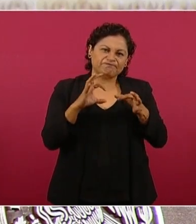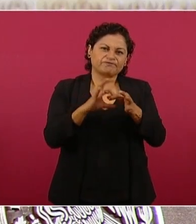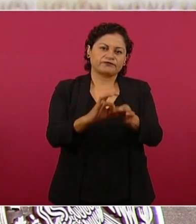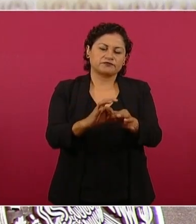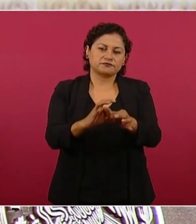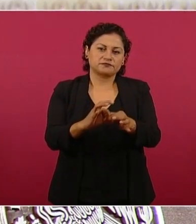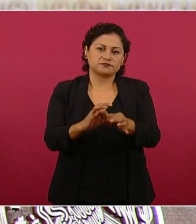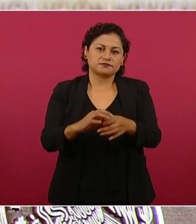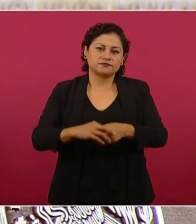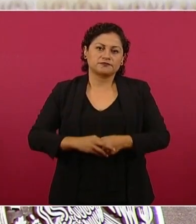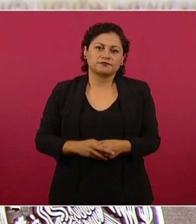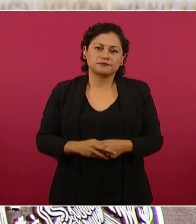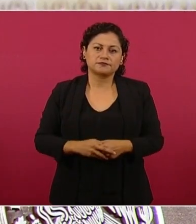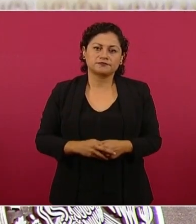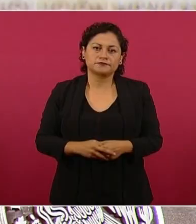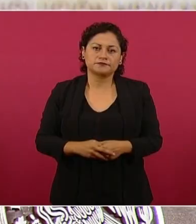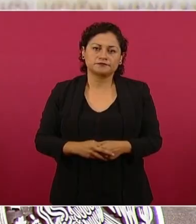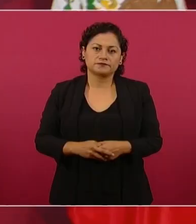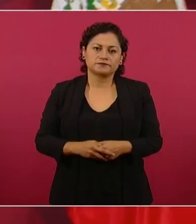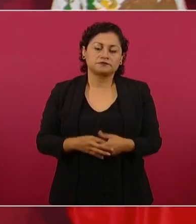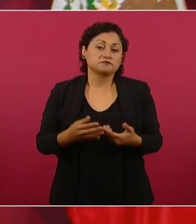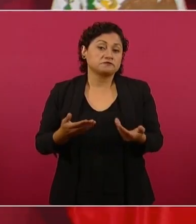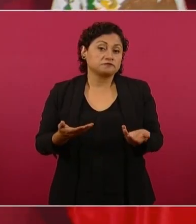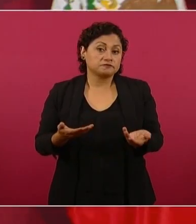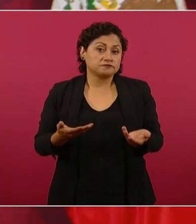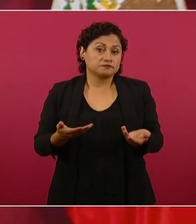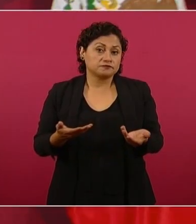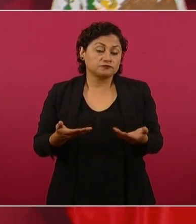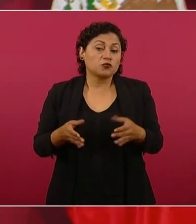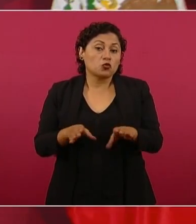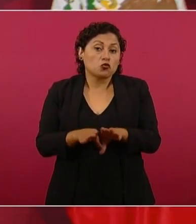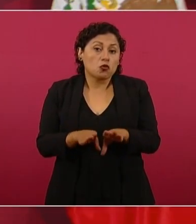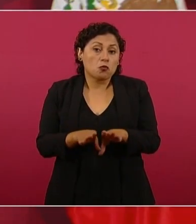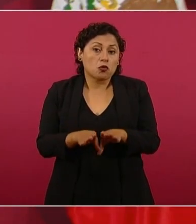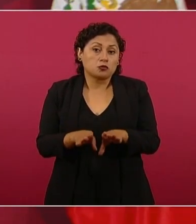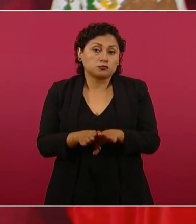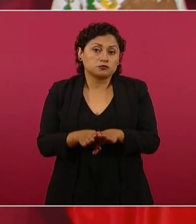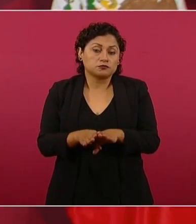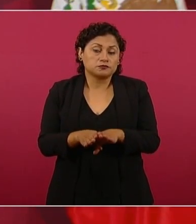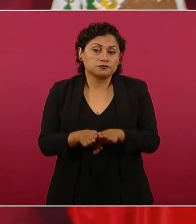precisamente por actuar